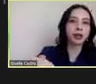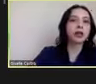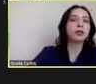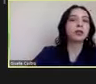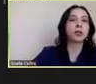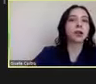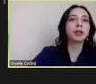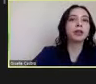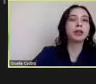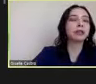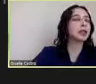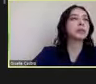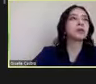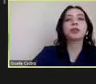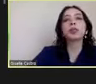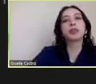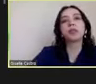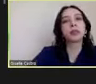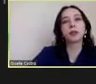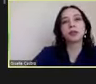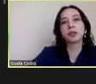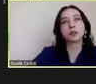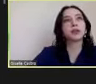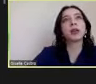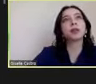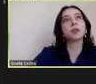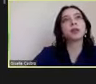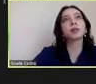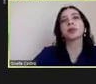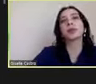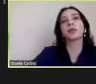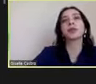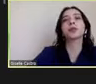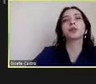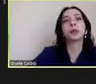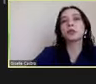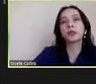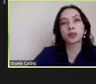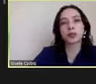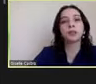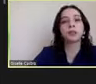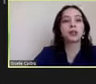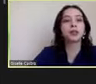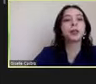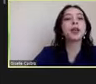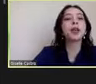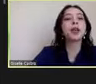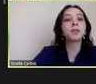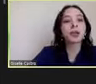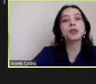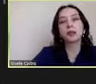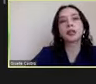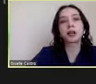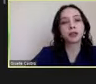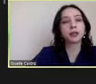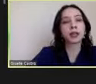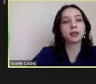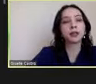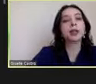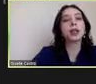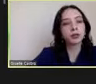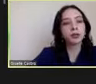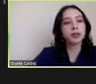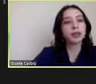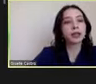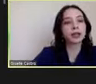puede llegar. Normalmente dice, no estoy dando mi 100%, estoy a un 50%, estoy a un 60%, pero ya lo está